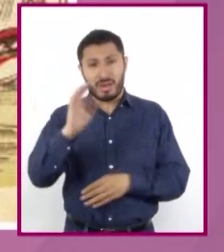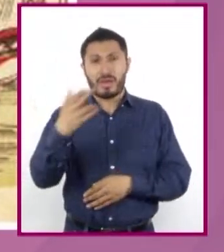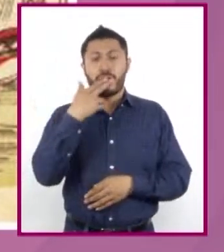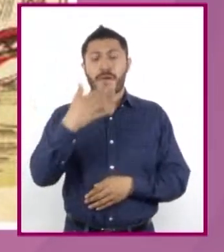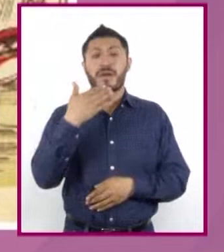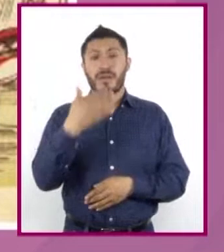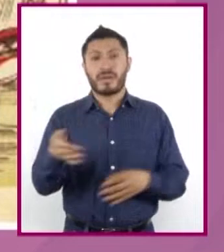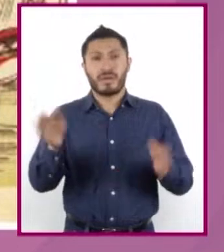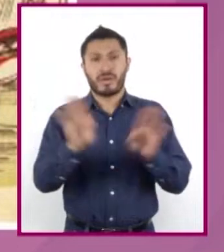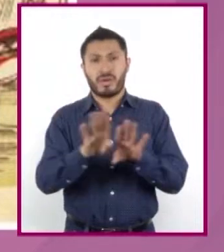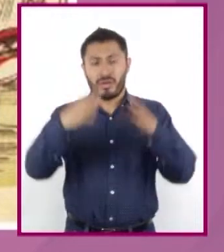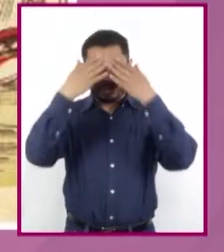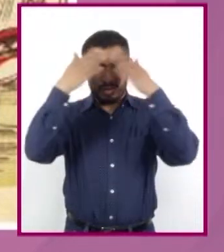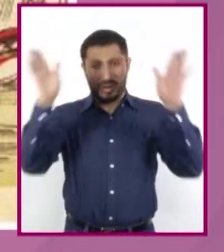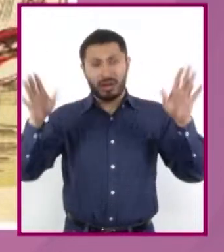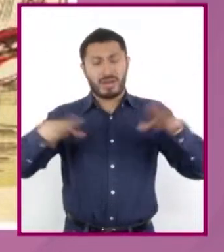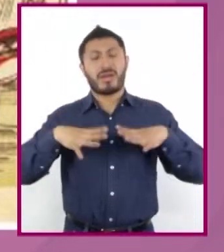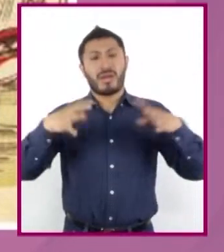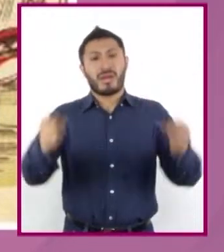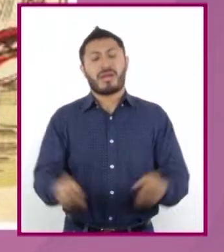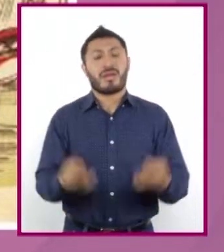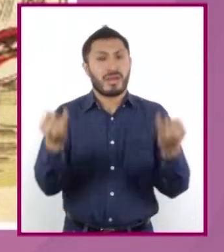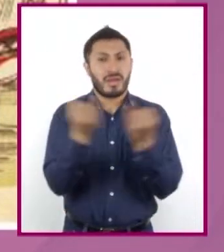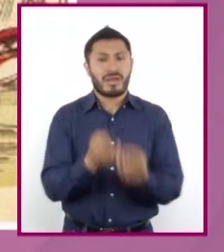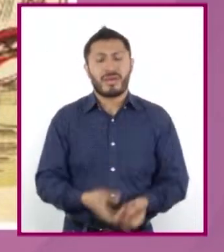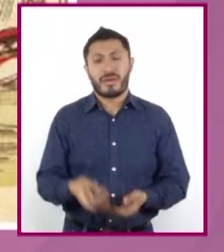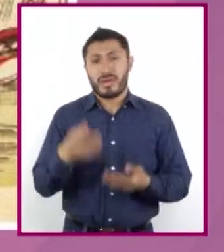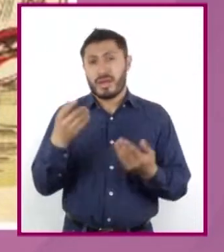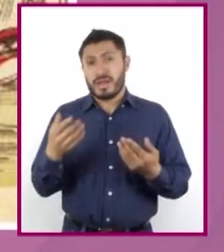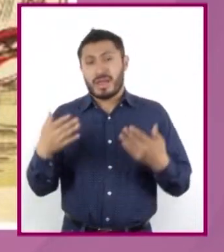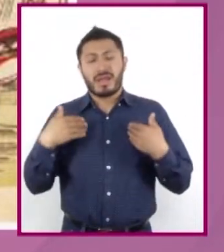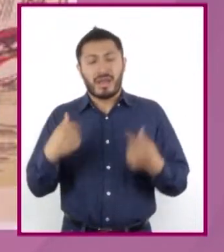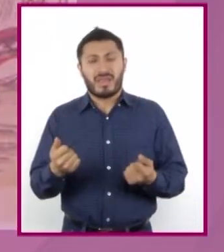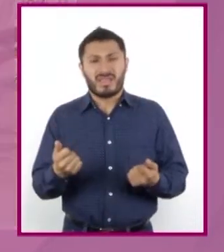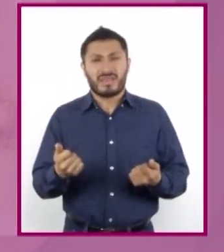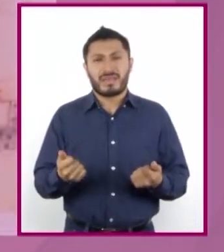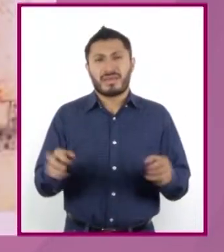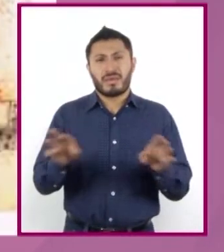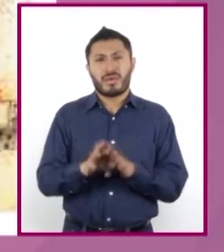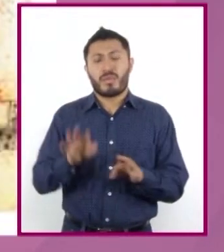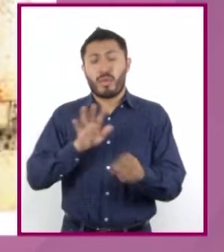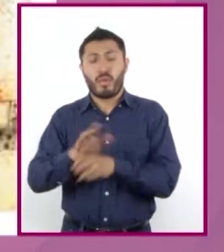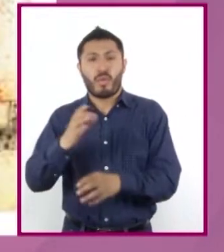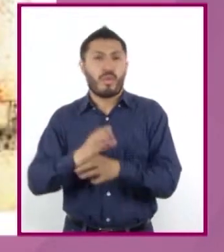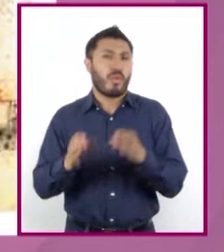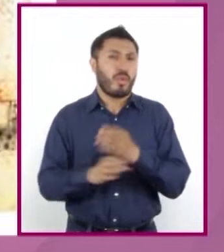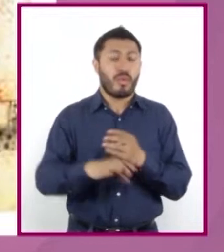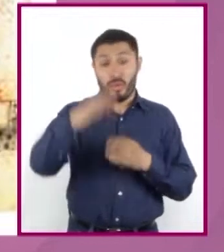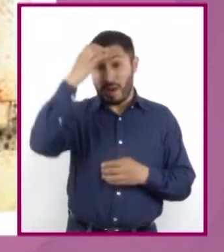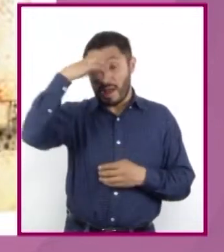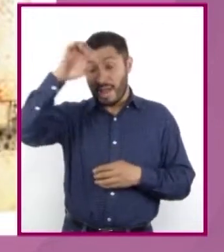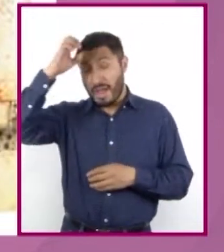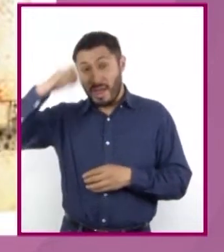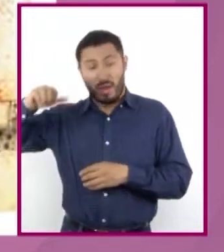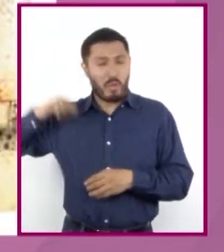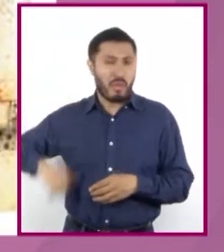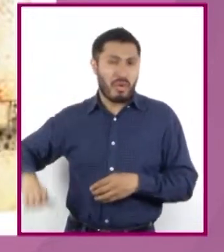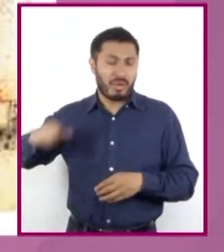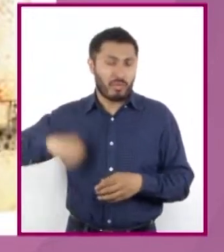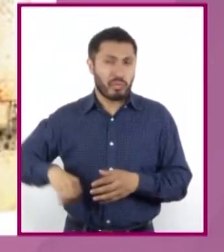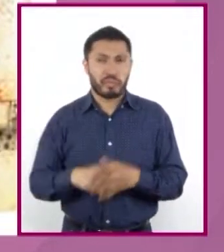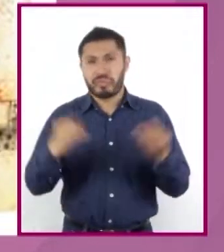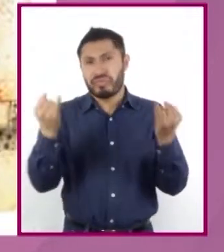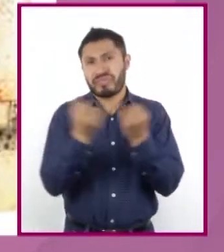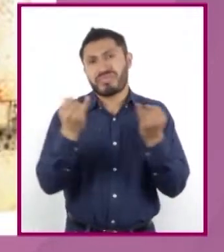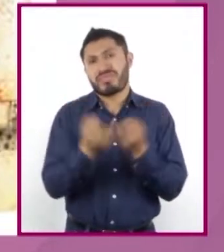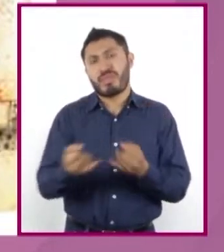apertura a la comprensión y una disposición hacia lo extraño y remoto. Al mismo tiempo que la imaginación